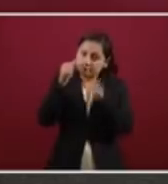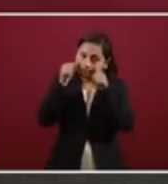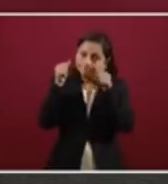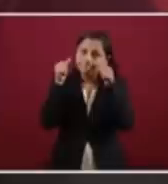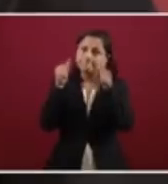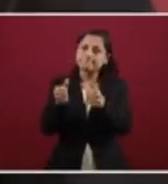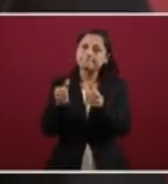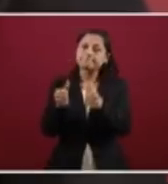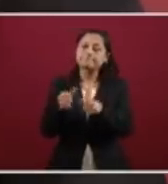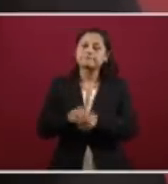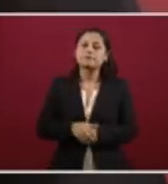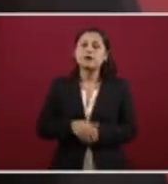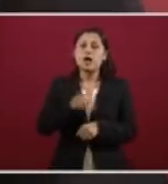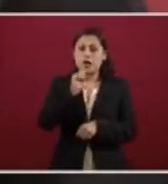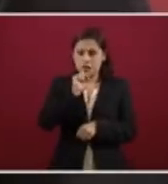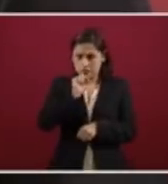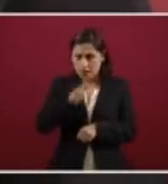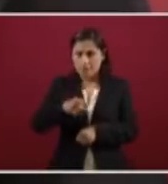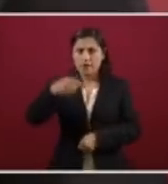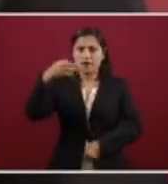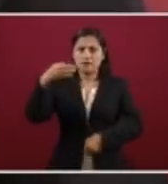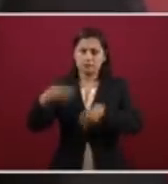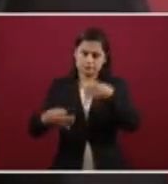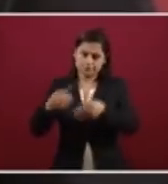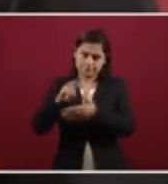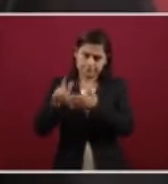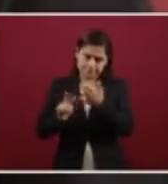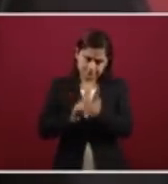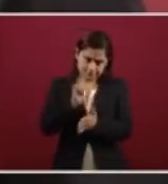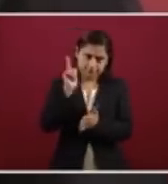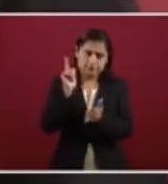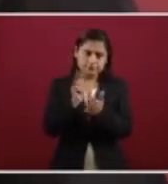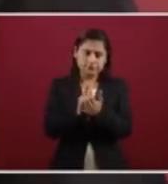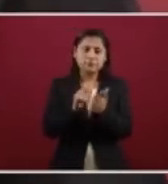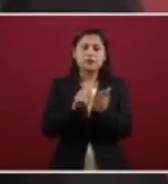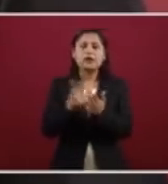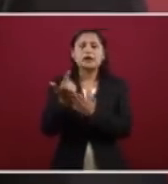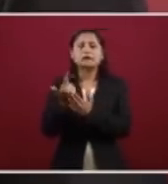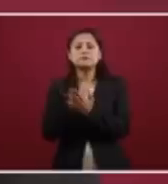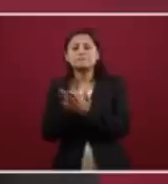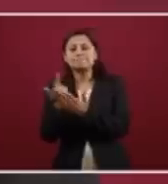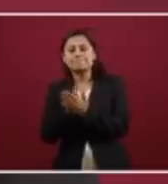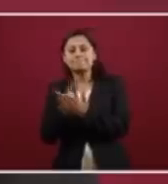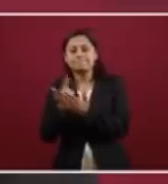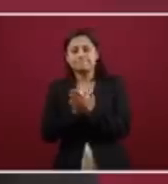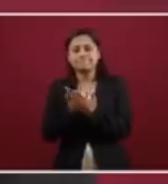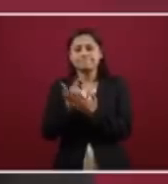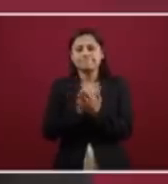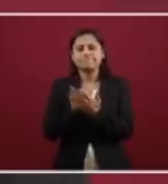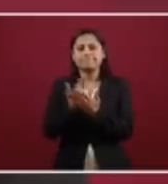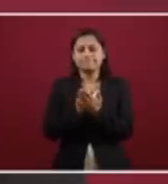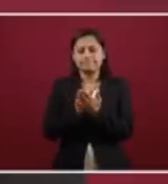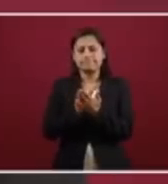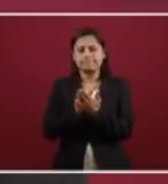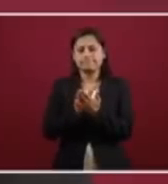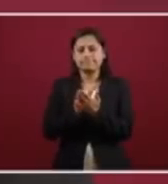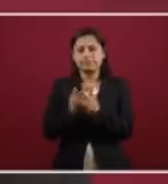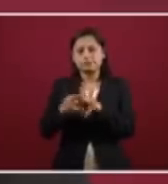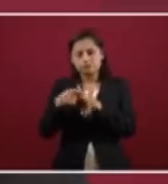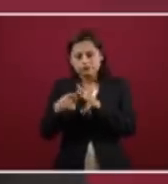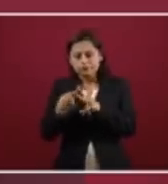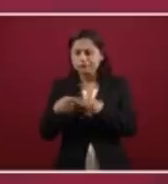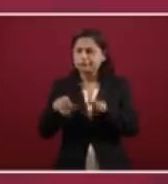interviene el Poder Legislativo en la revisión de las cuentas. Ellos ya también han